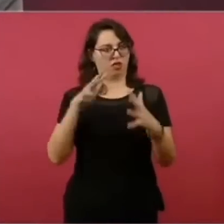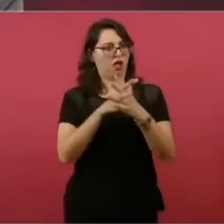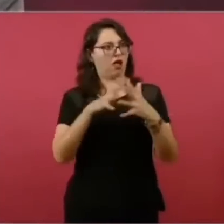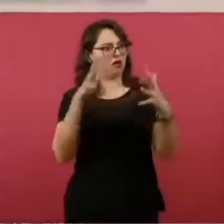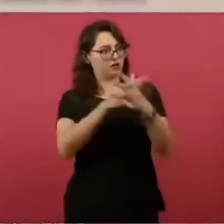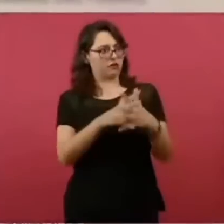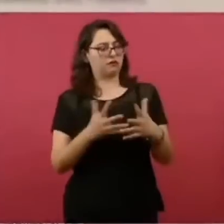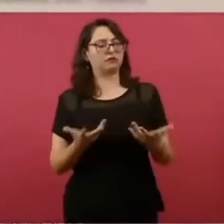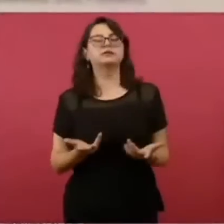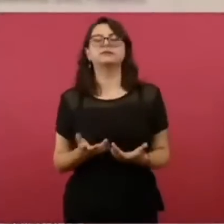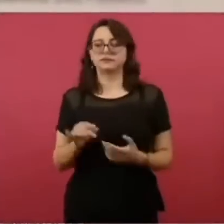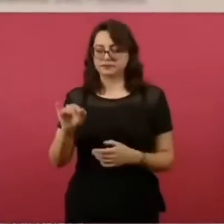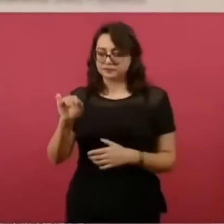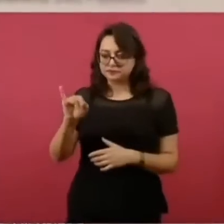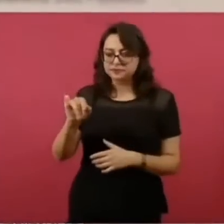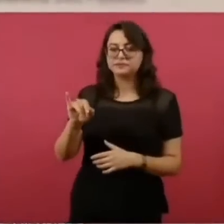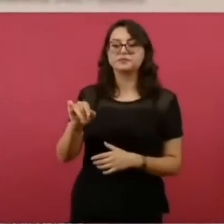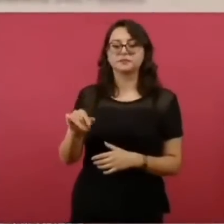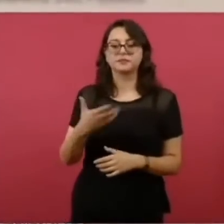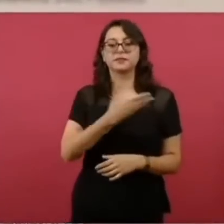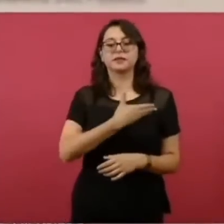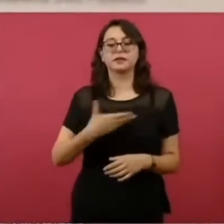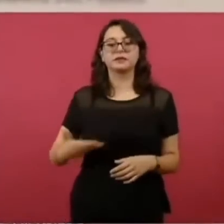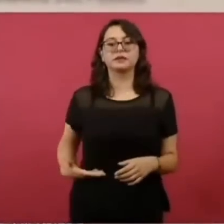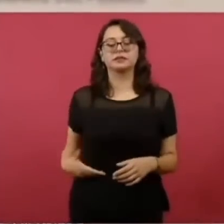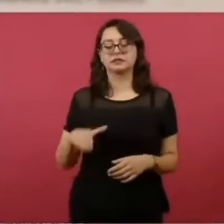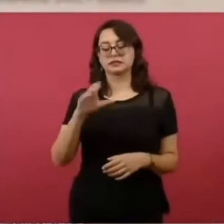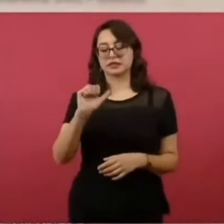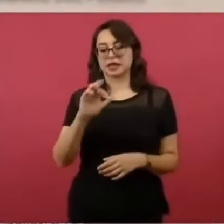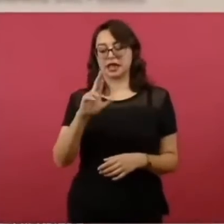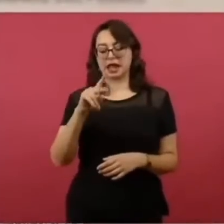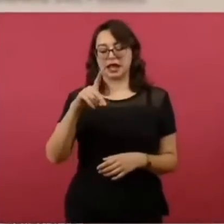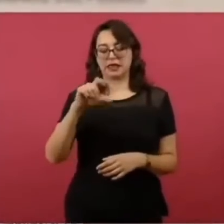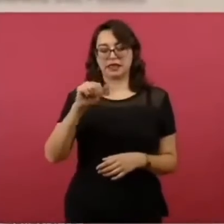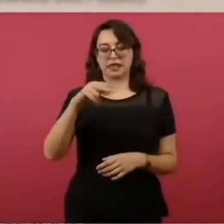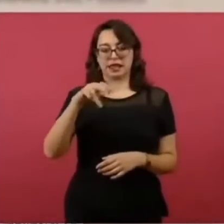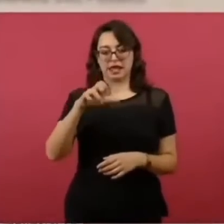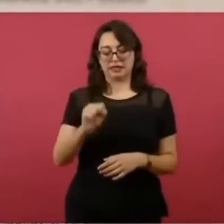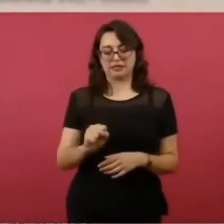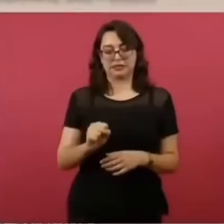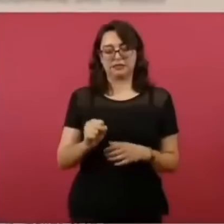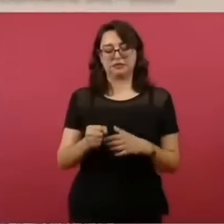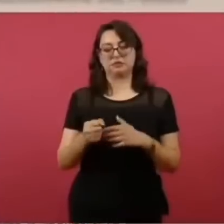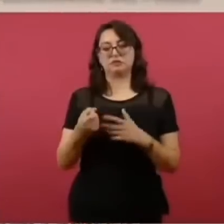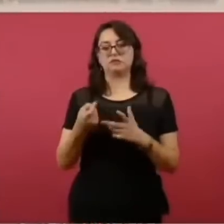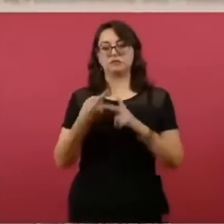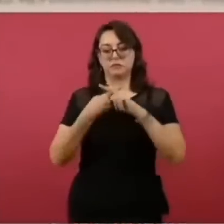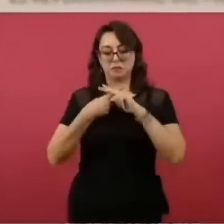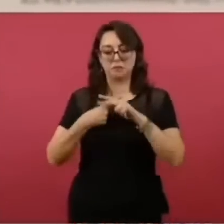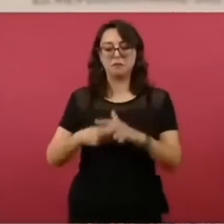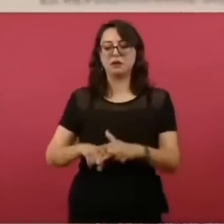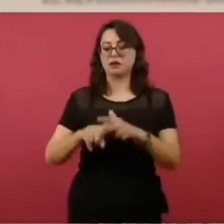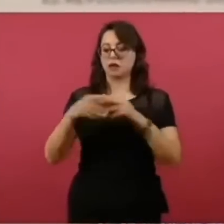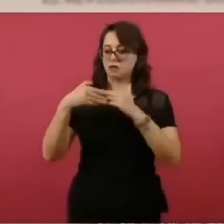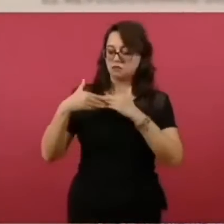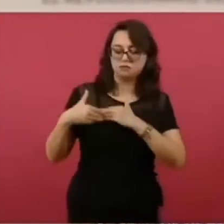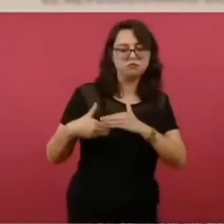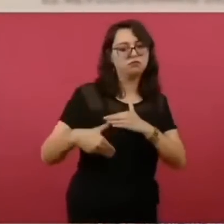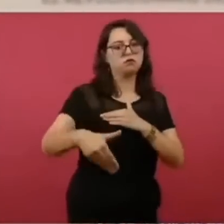se logra durante el gobierno del presidente Cárdenas. De ahí el PNR se